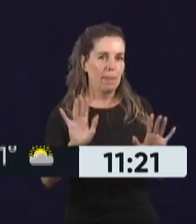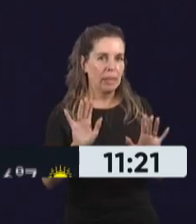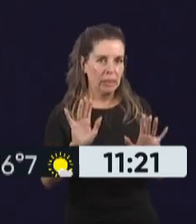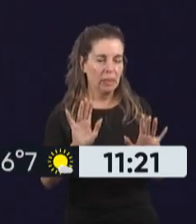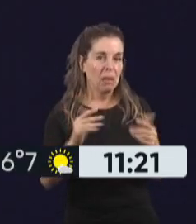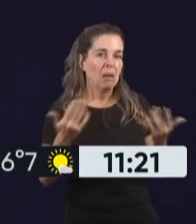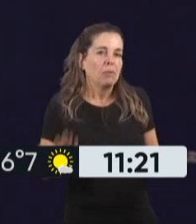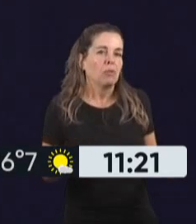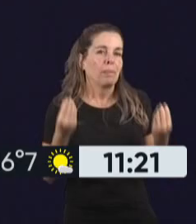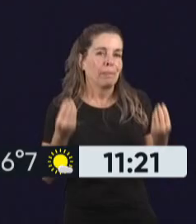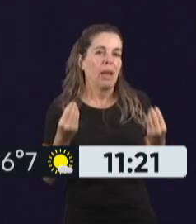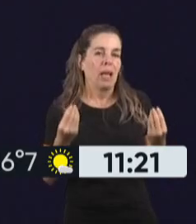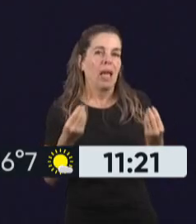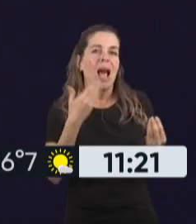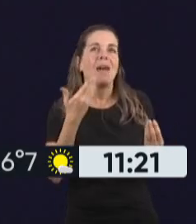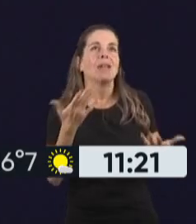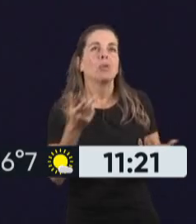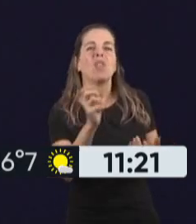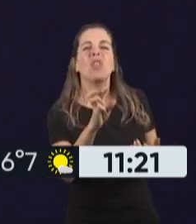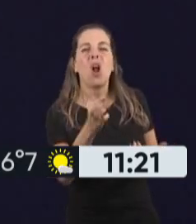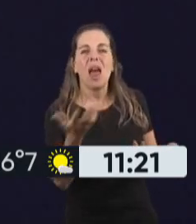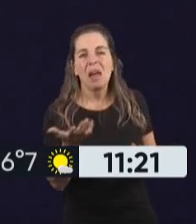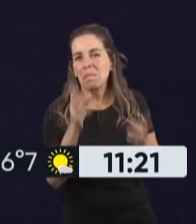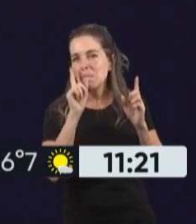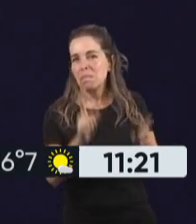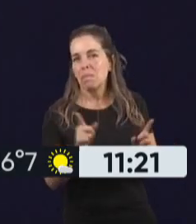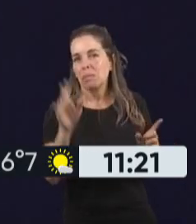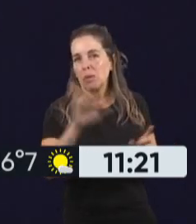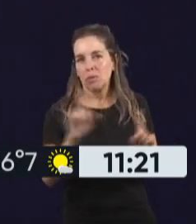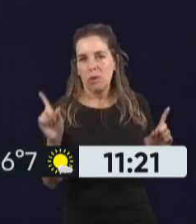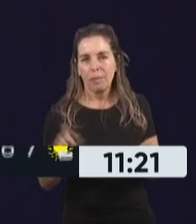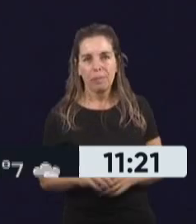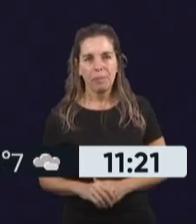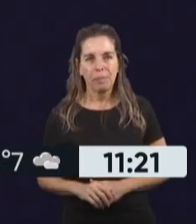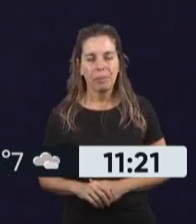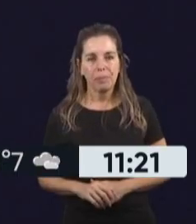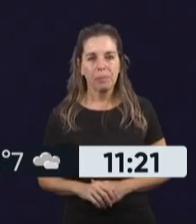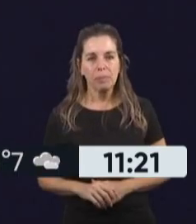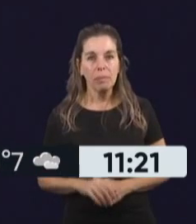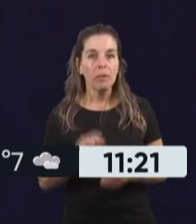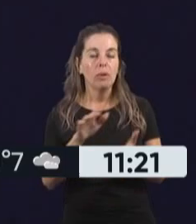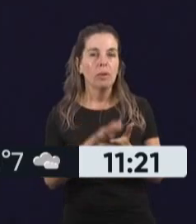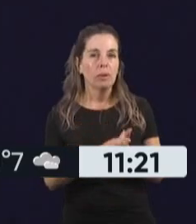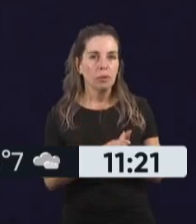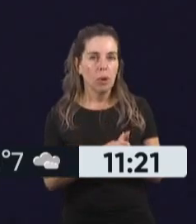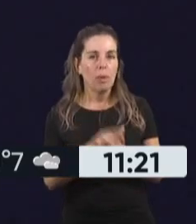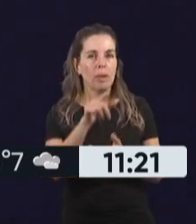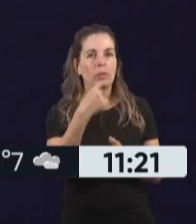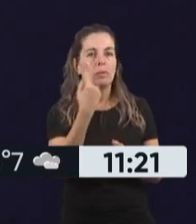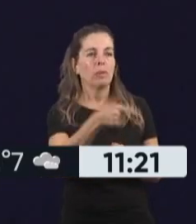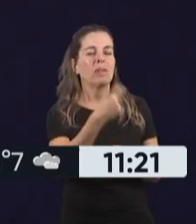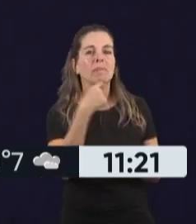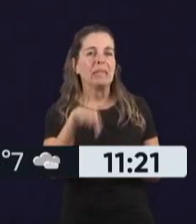Por lo tanto, es una discusión que carece de sentido tenerla. Así que, y con respecto, ya te digo, a este grupo de